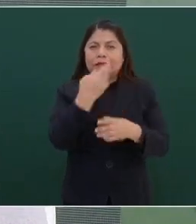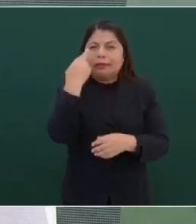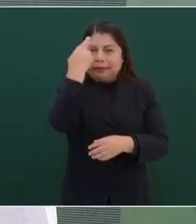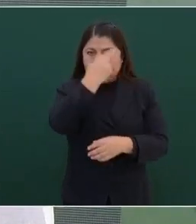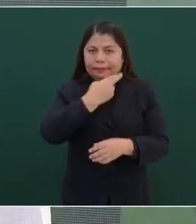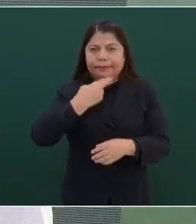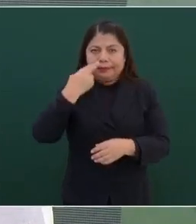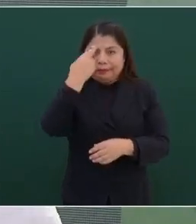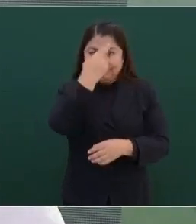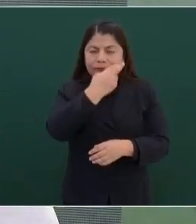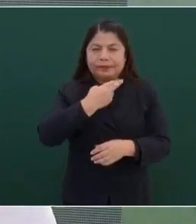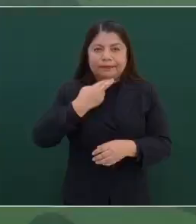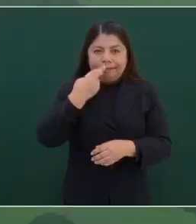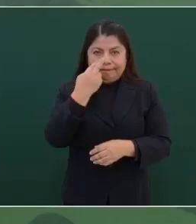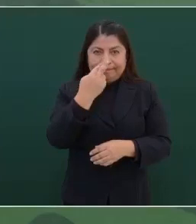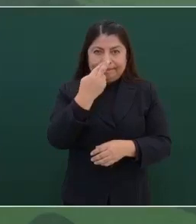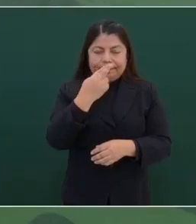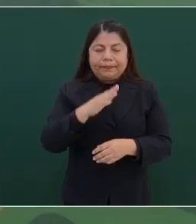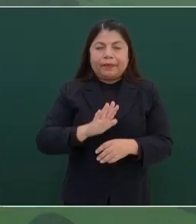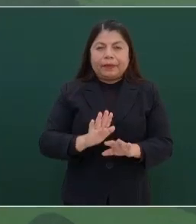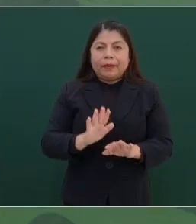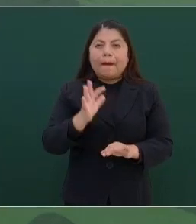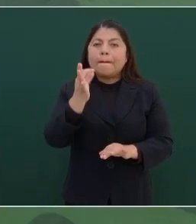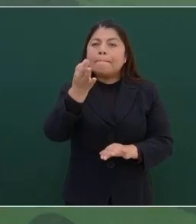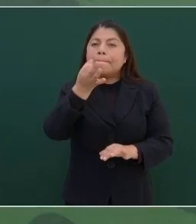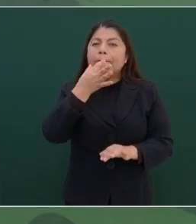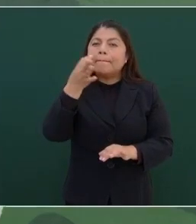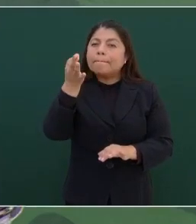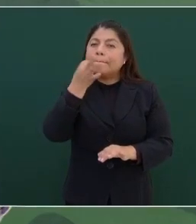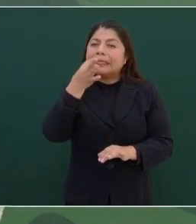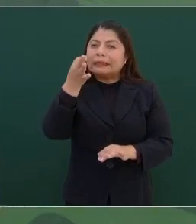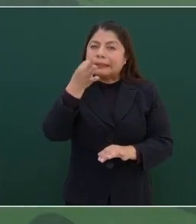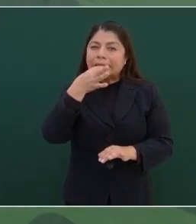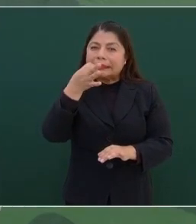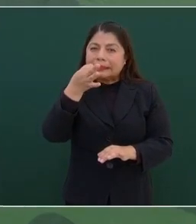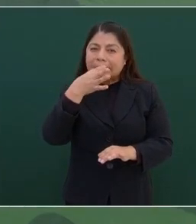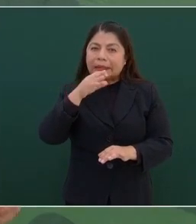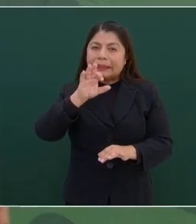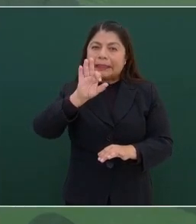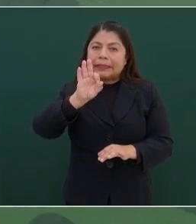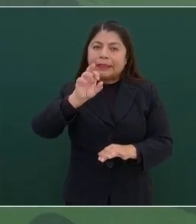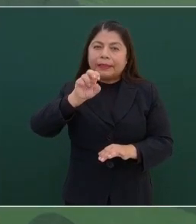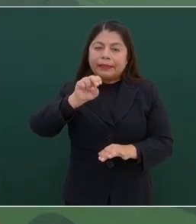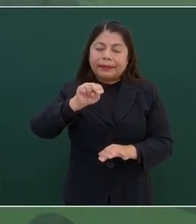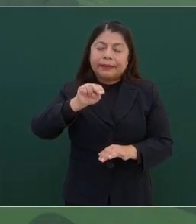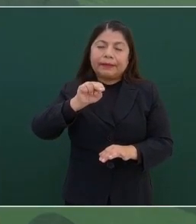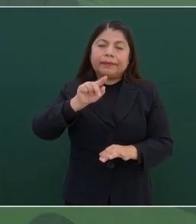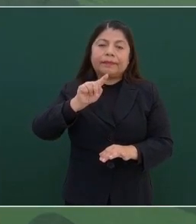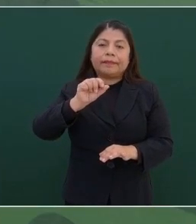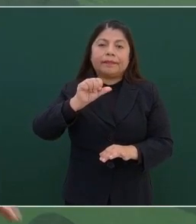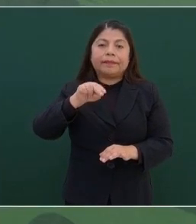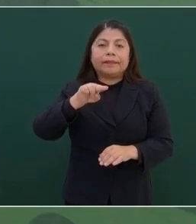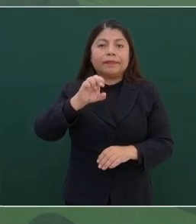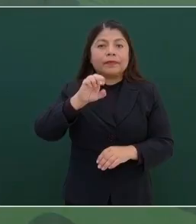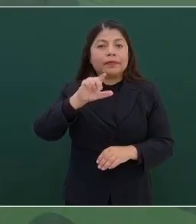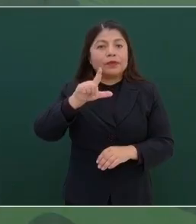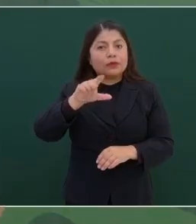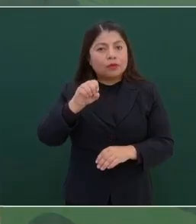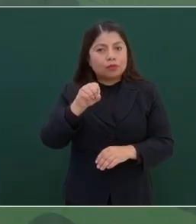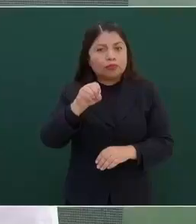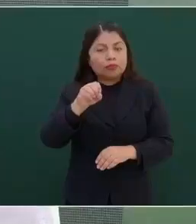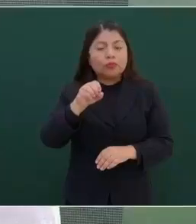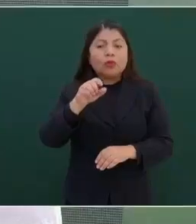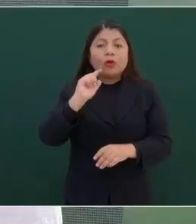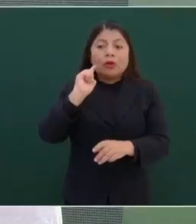sobre el número de pastillas, la cantidad de pastillas de fentanilo que se han